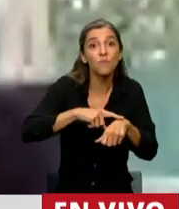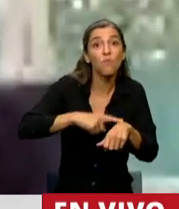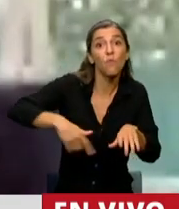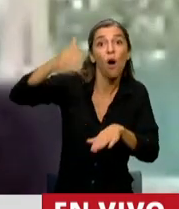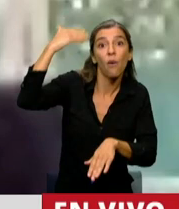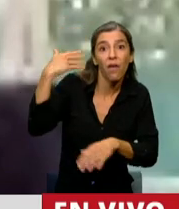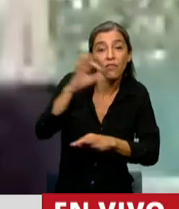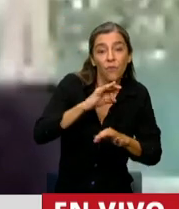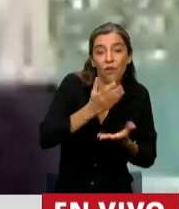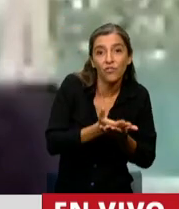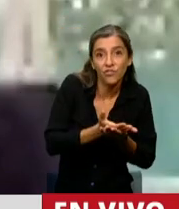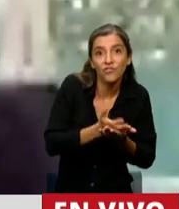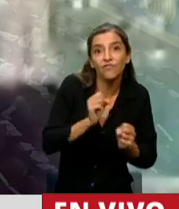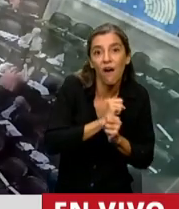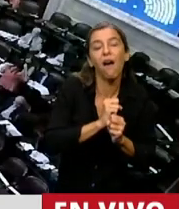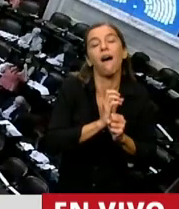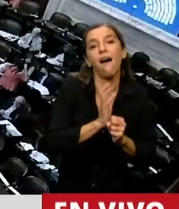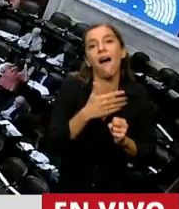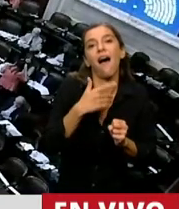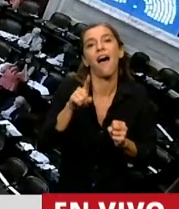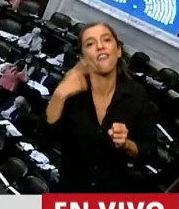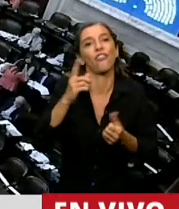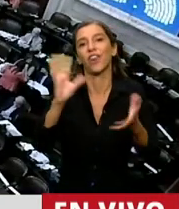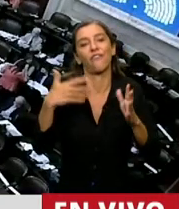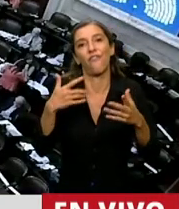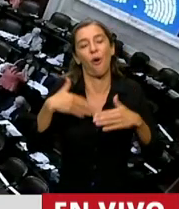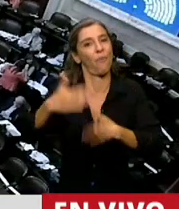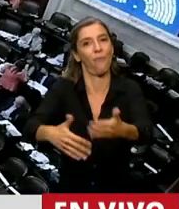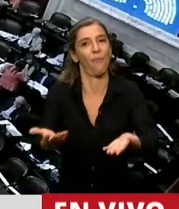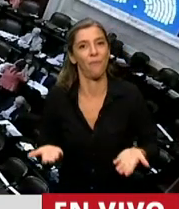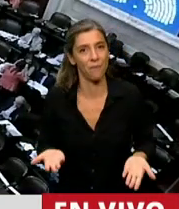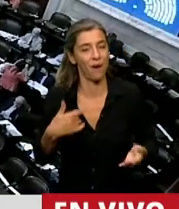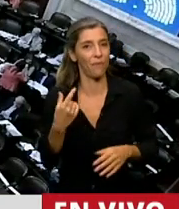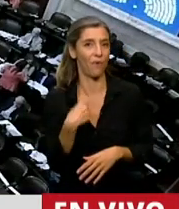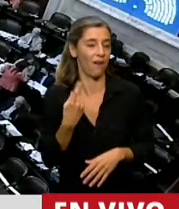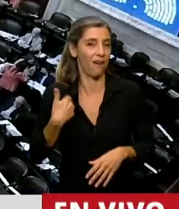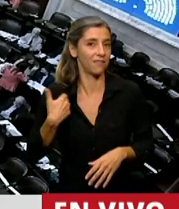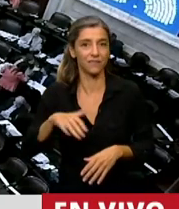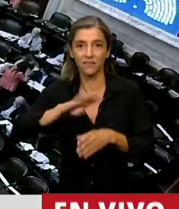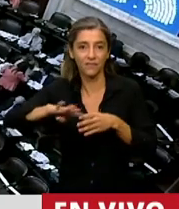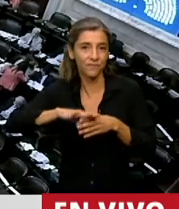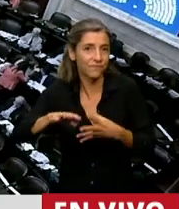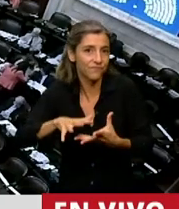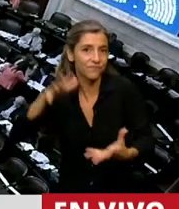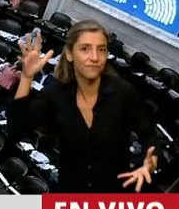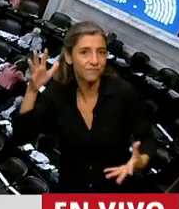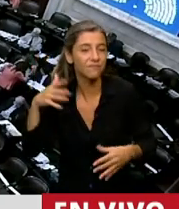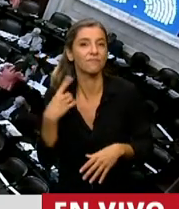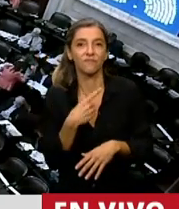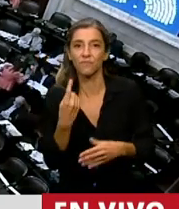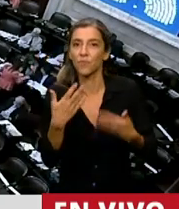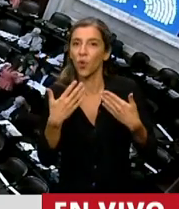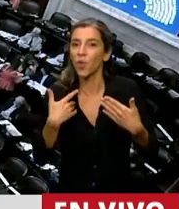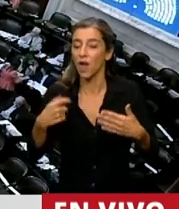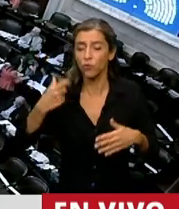este préstamo con el que se decidió endeudar a nuestro país mucho más allá de su capacidad de pago, hubiera debido atravesar de cara al conjunto de